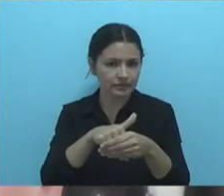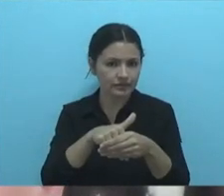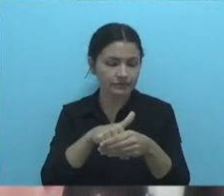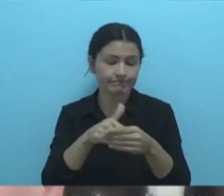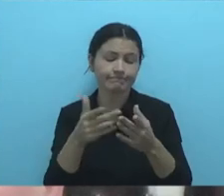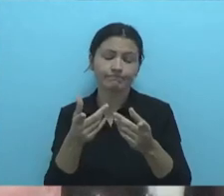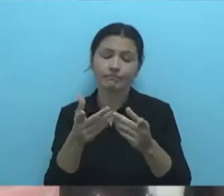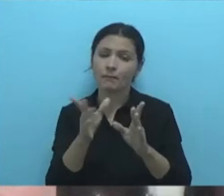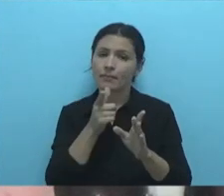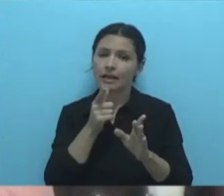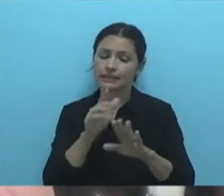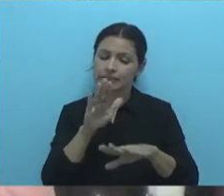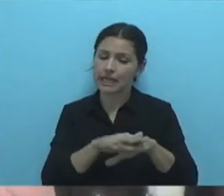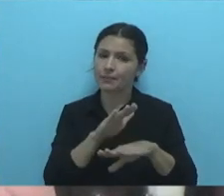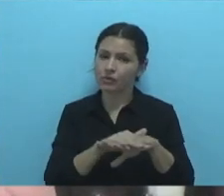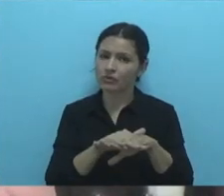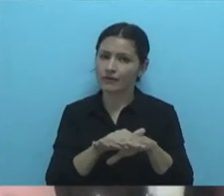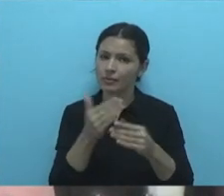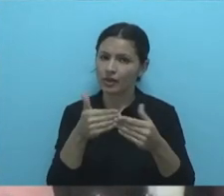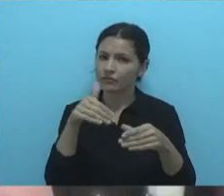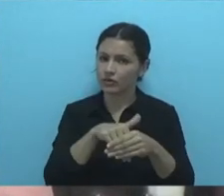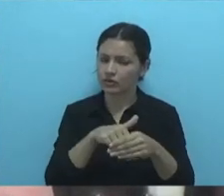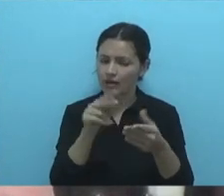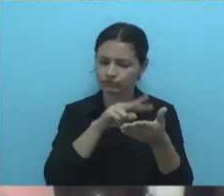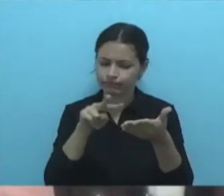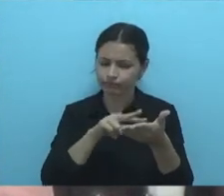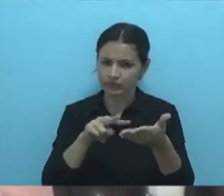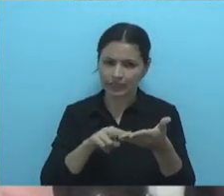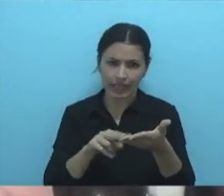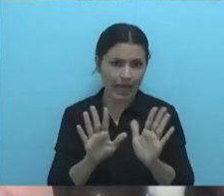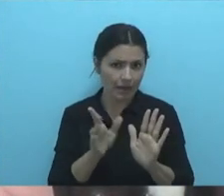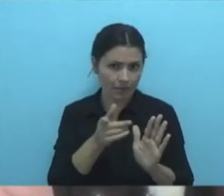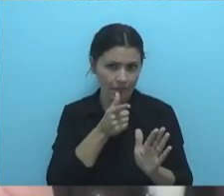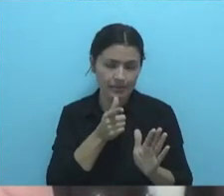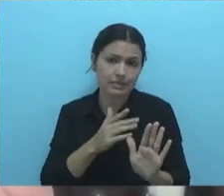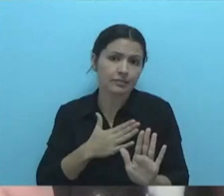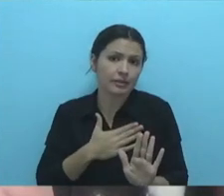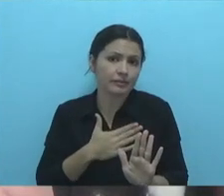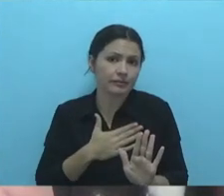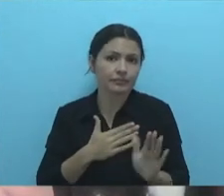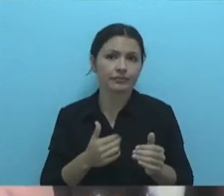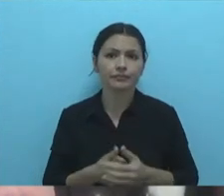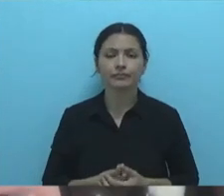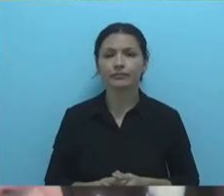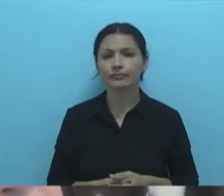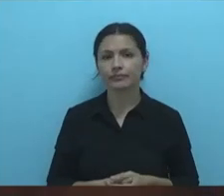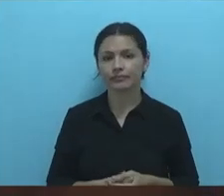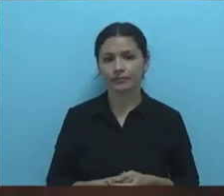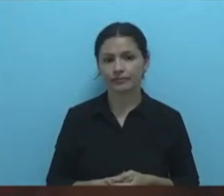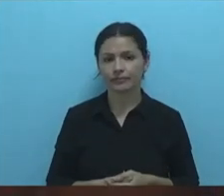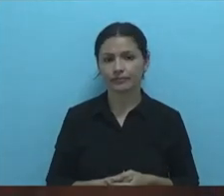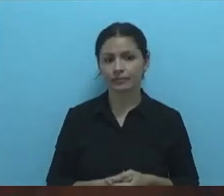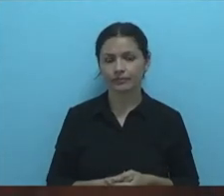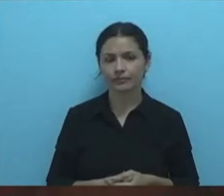que amerita tratar un veto propositivo poder ver el contenido de ese veto diputada de ponti Gracias